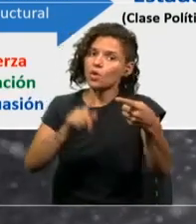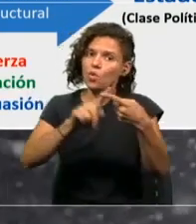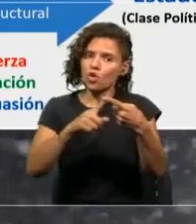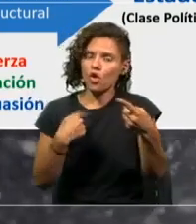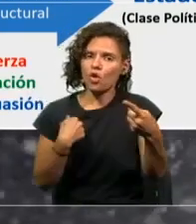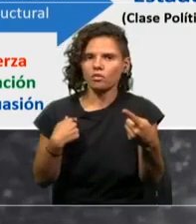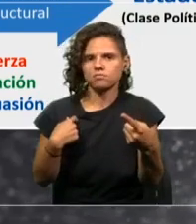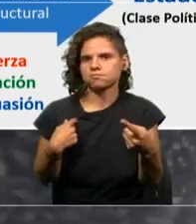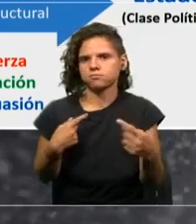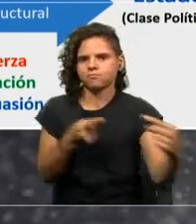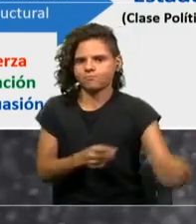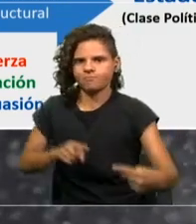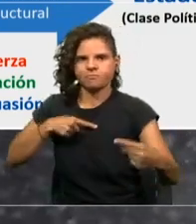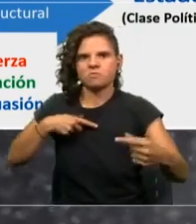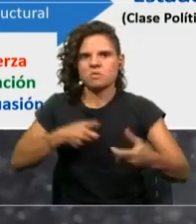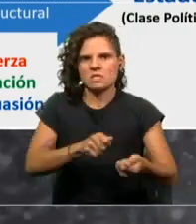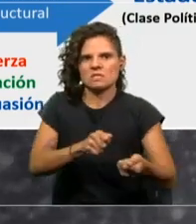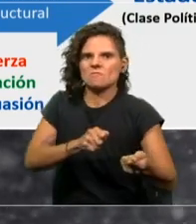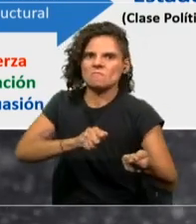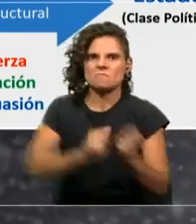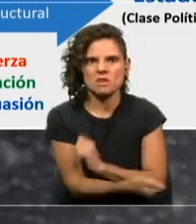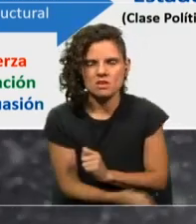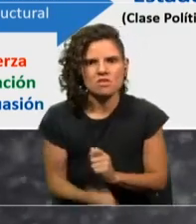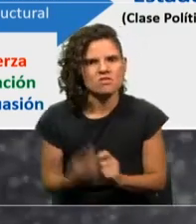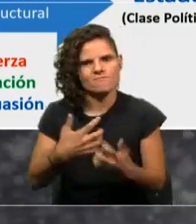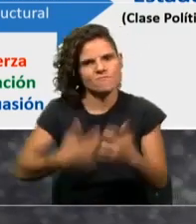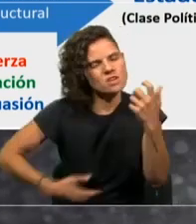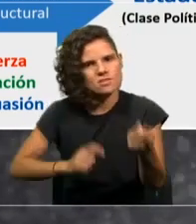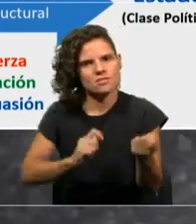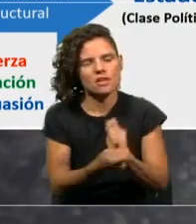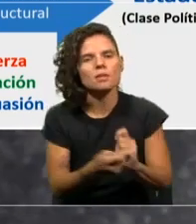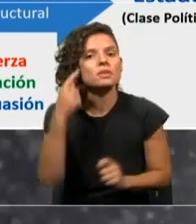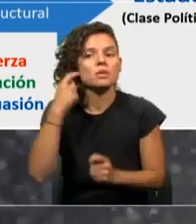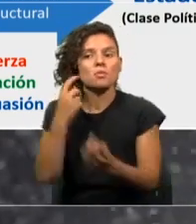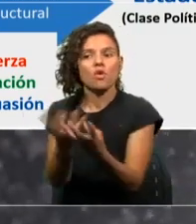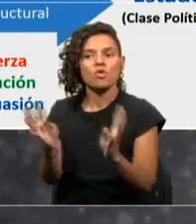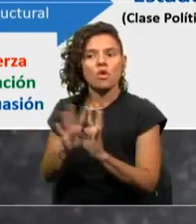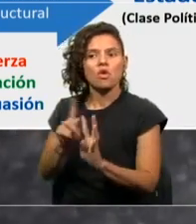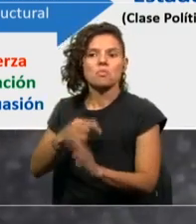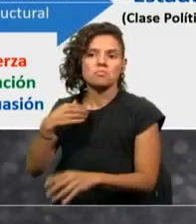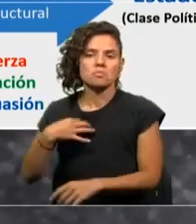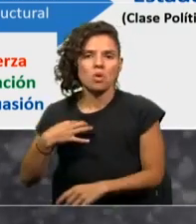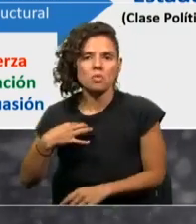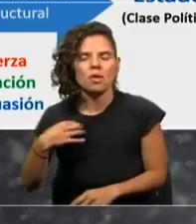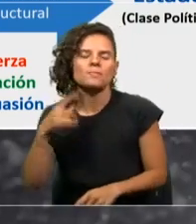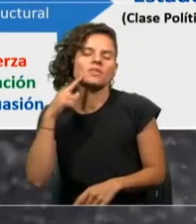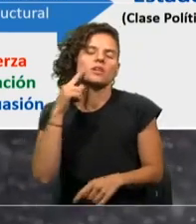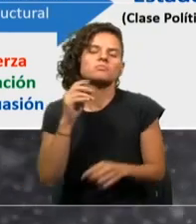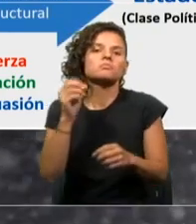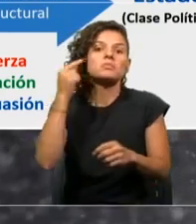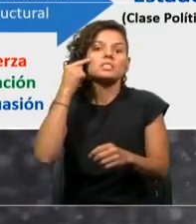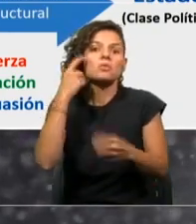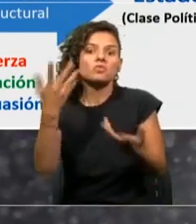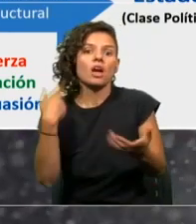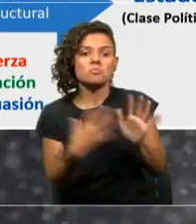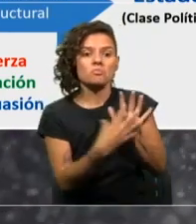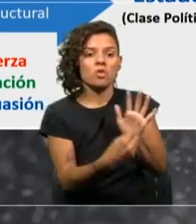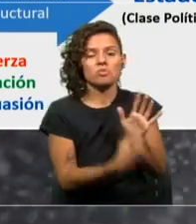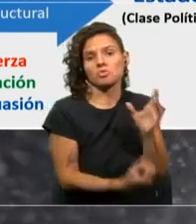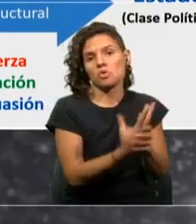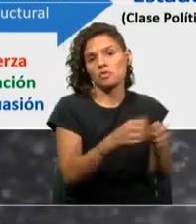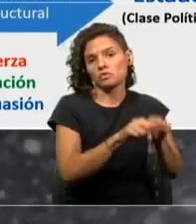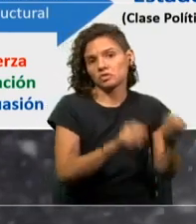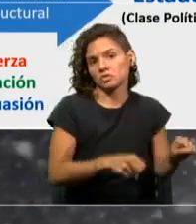fuerza, cuando se tiene, supongamos que tenemos el movimiento popular, y que lo tenemos en Chile, y supongamos que tenemos el modelo, ¿ya? El modelo alternativo. ¿Ya?